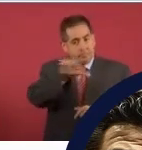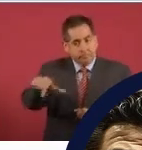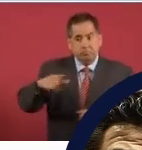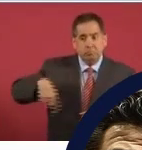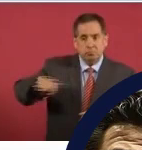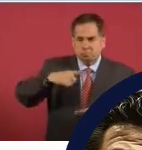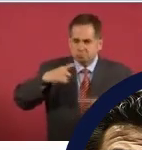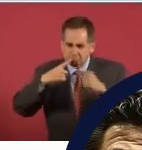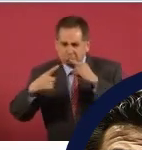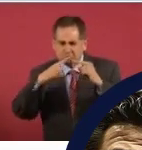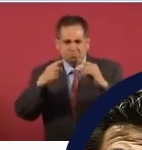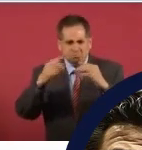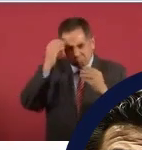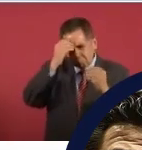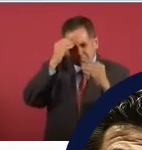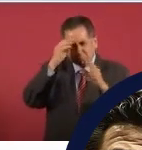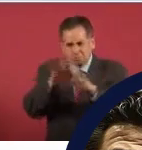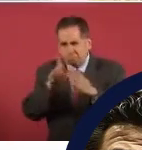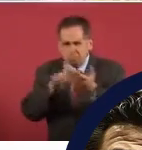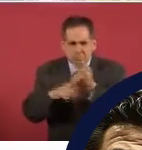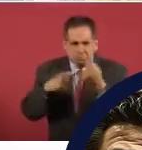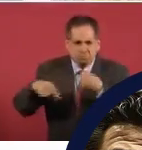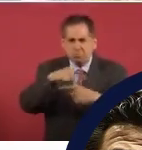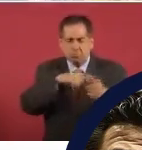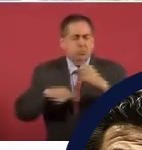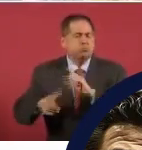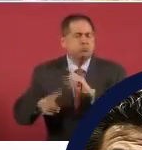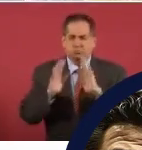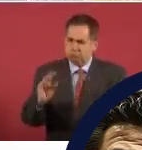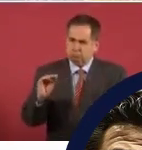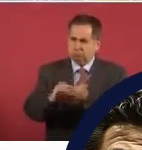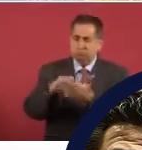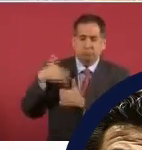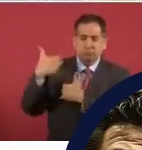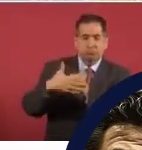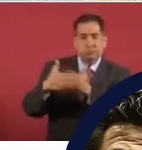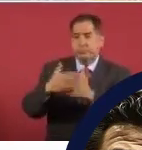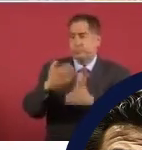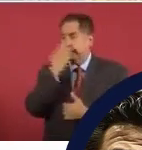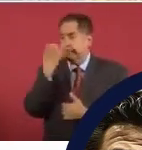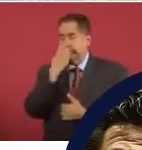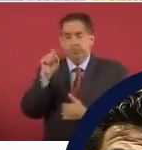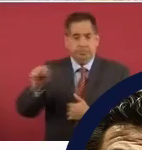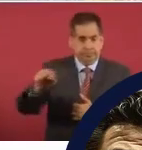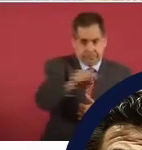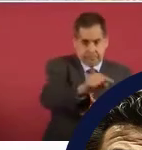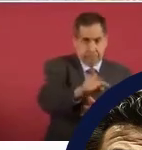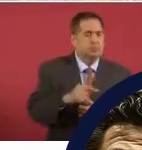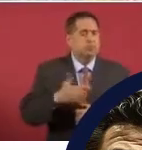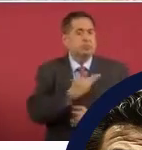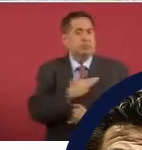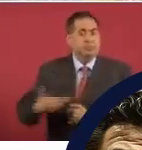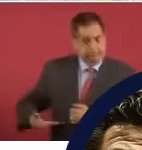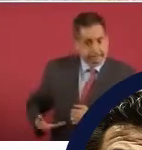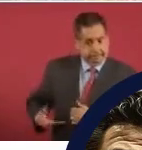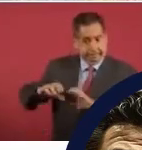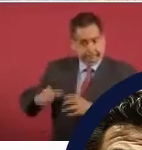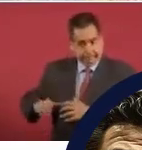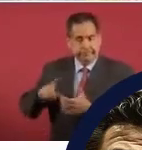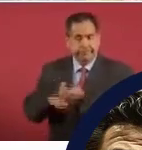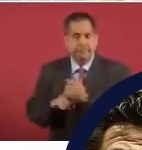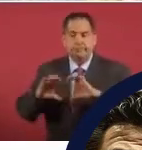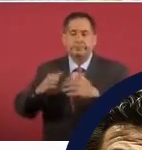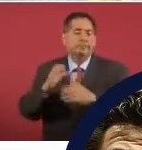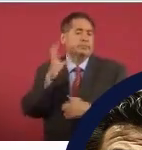acciones que tuvieron en el gobierno de calderón que es quien inicia la llamada guerra contra el narcotráfico el presidente también habló